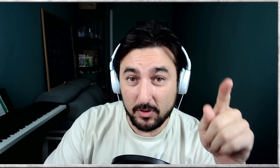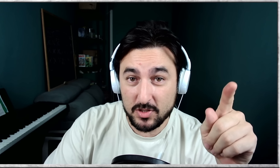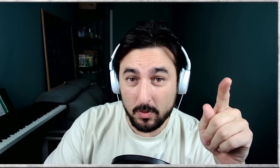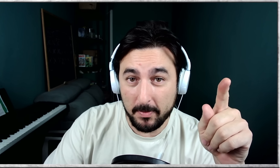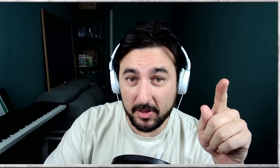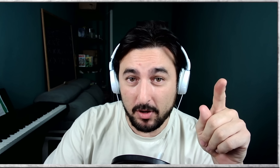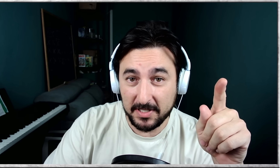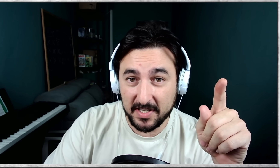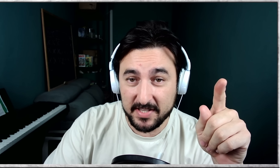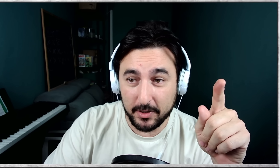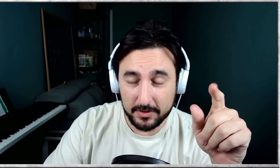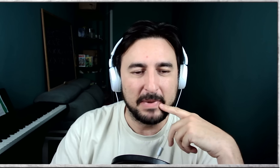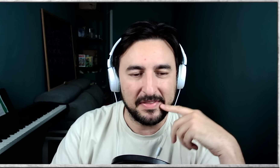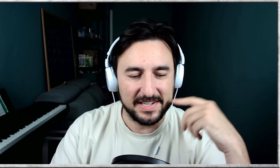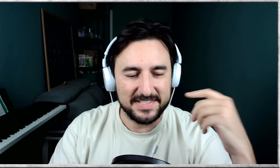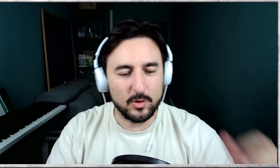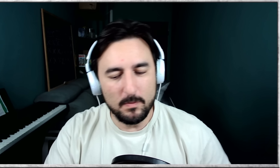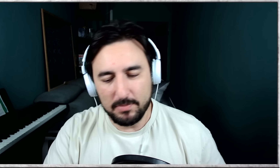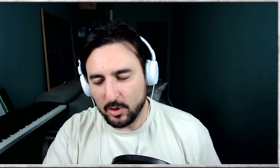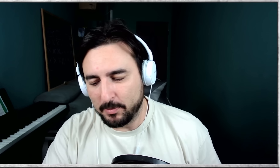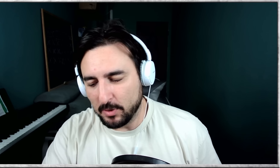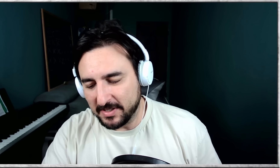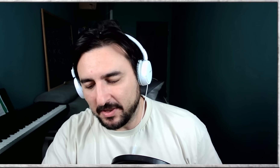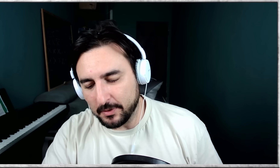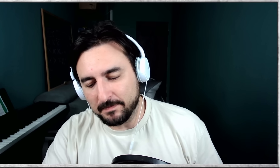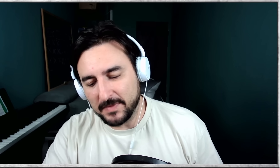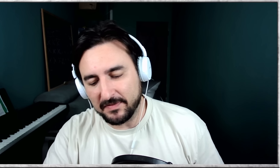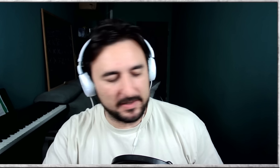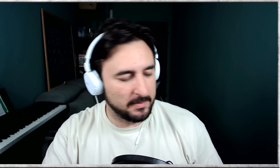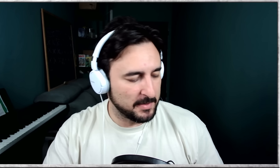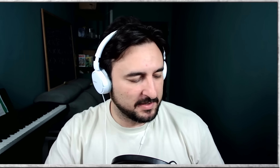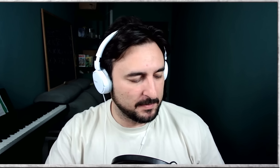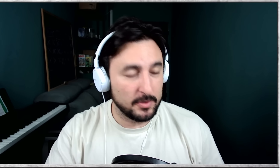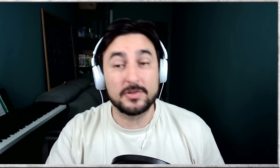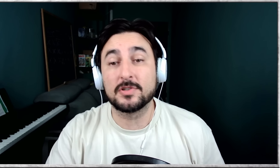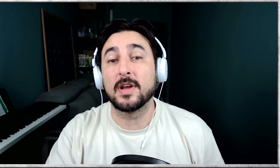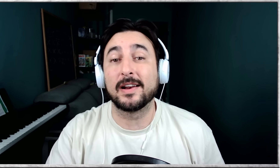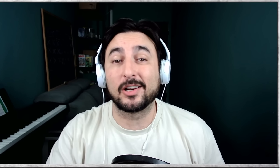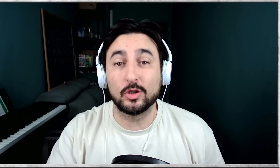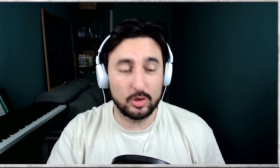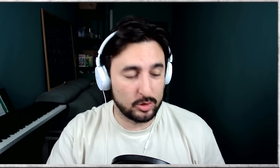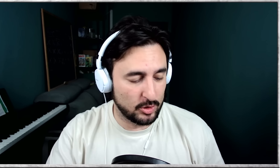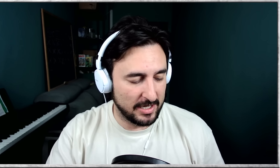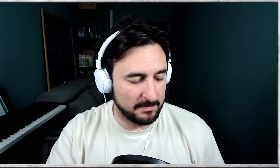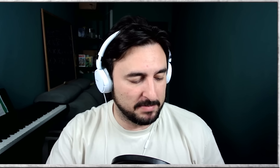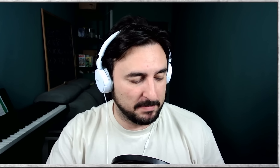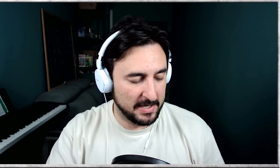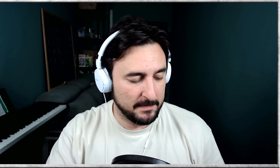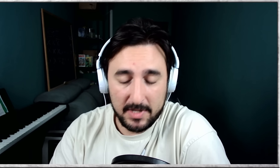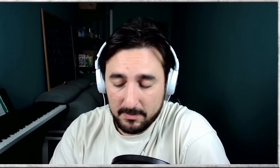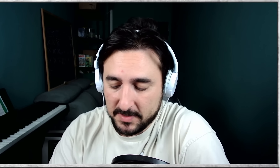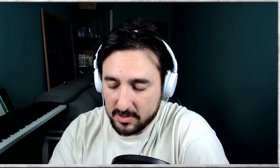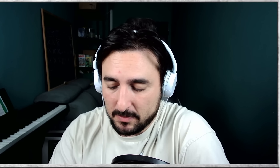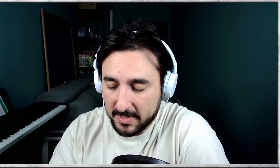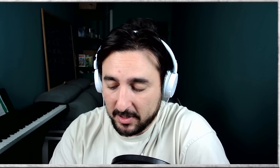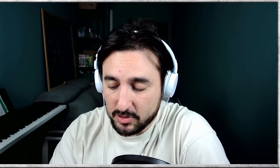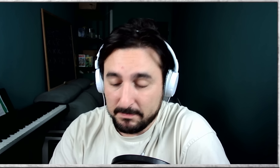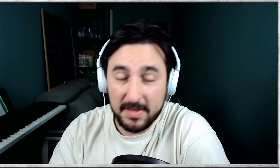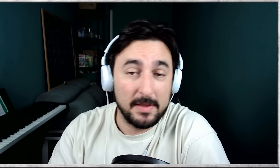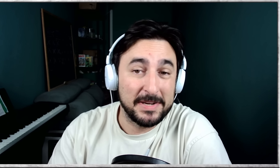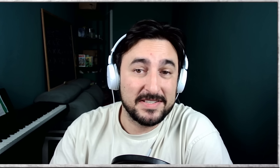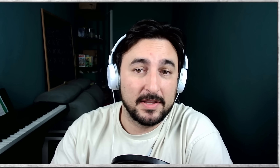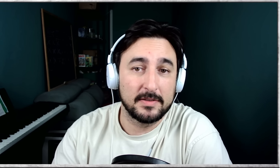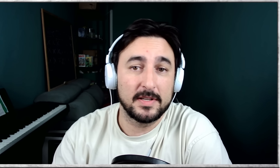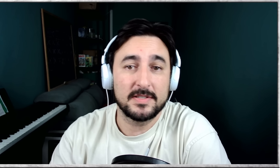everyone, bienvenidos a un nuevo vídeo, a mi trastero. Parece que se cumple lo prometido. Efectivamente, Vox ha roto con el PP y hemos visto cómo